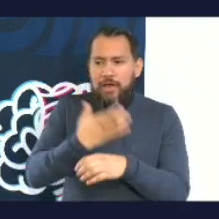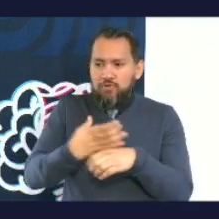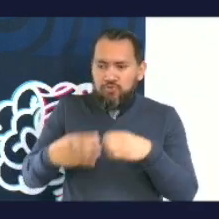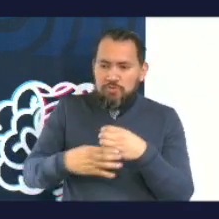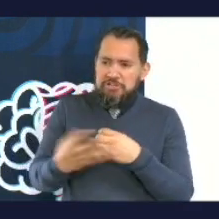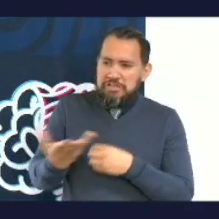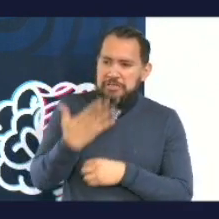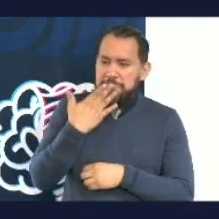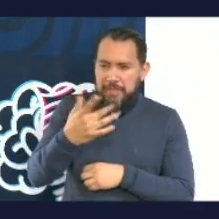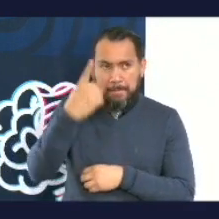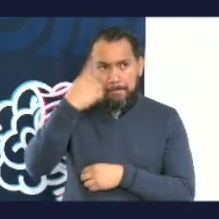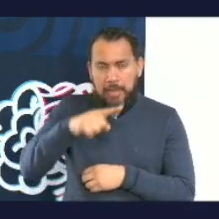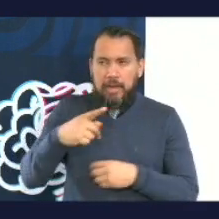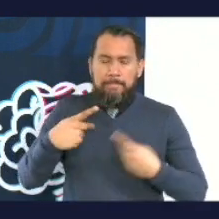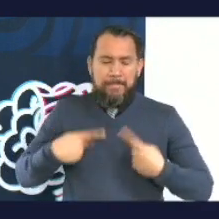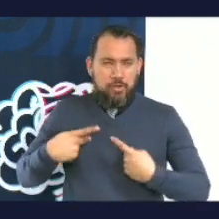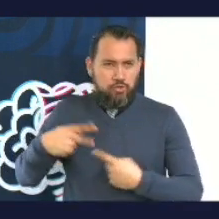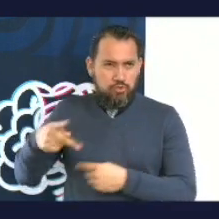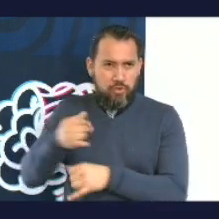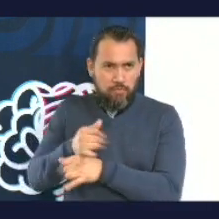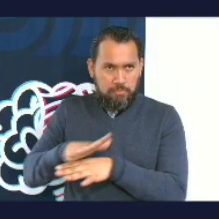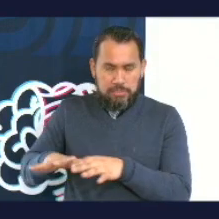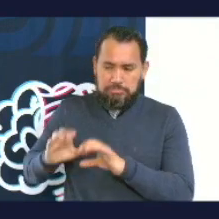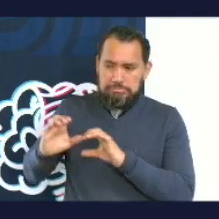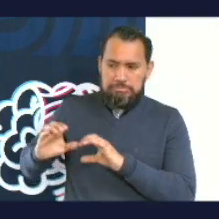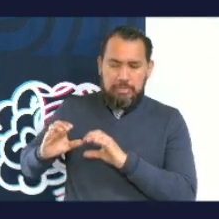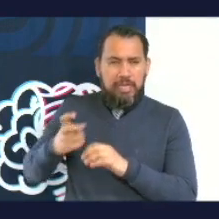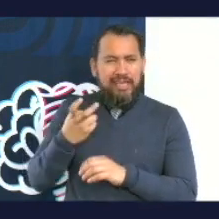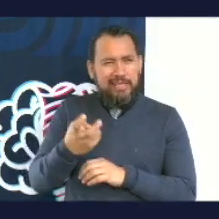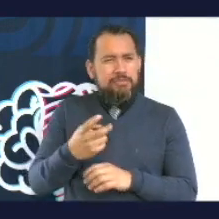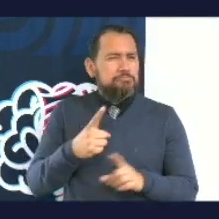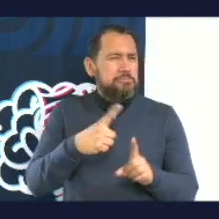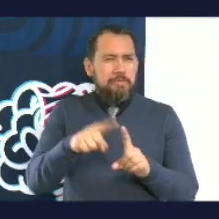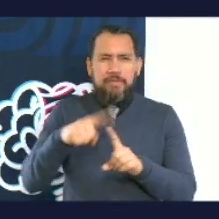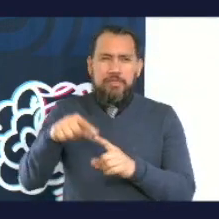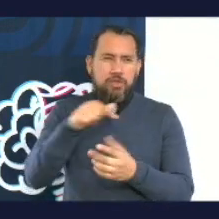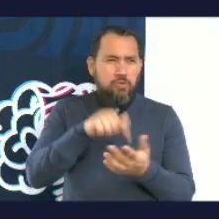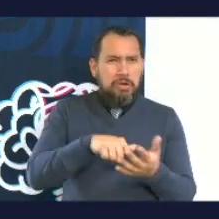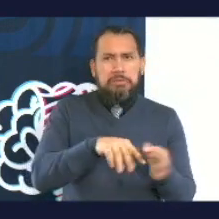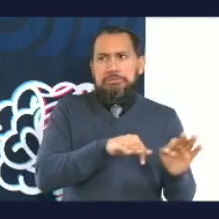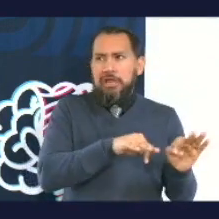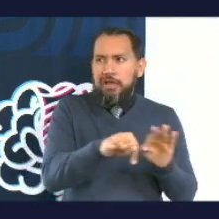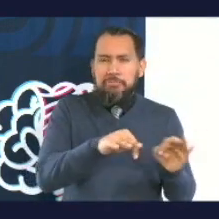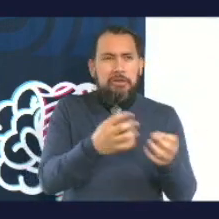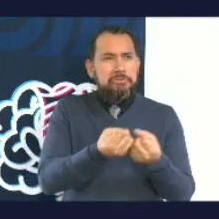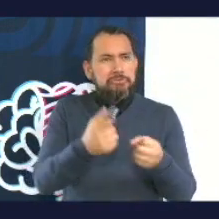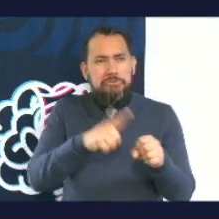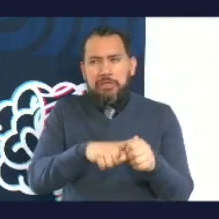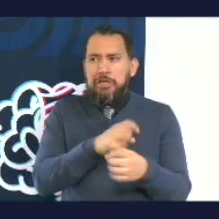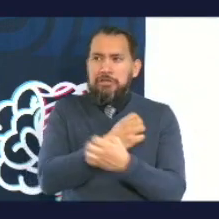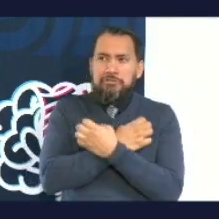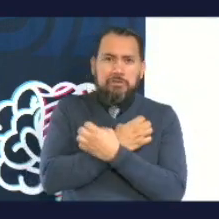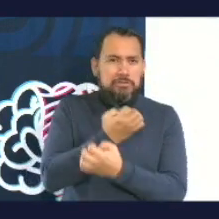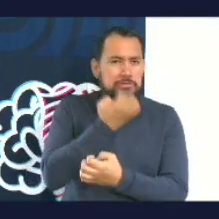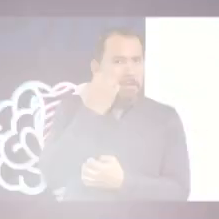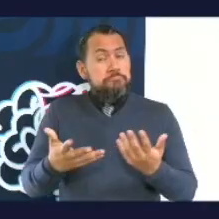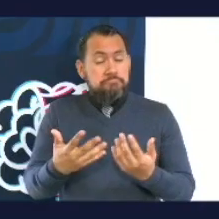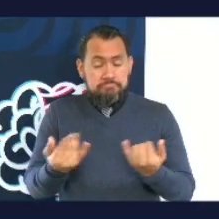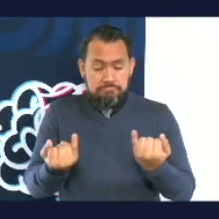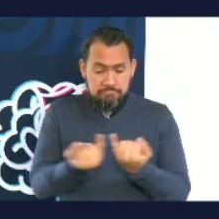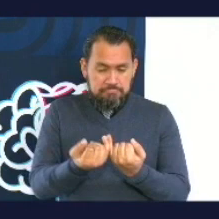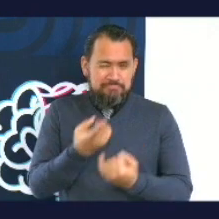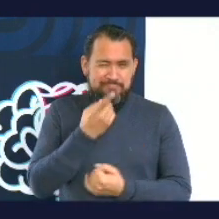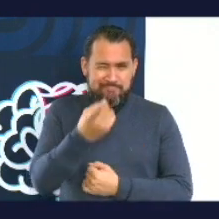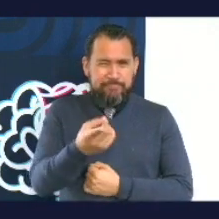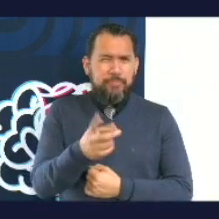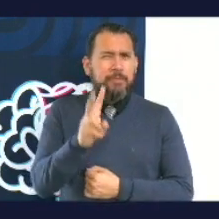prácticas en materia de protección de datos personales en los distintos ámbitos laborales sociales educativos culturales la